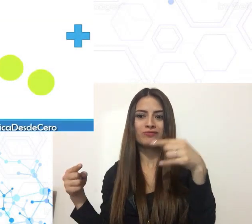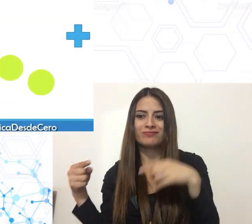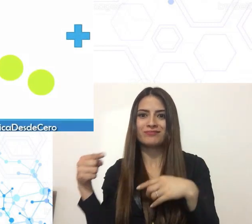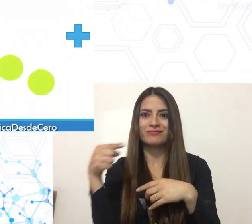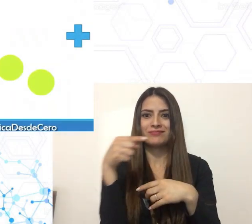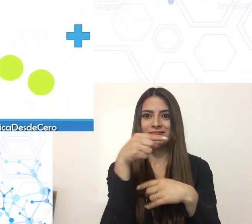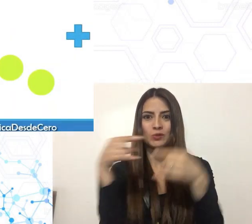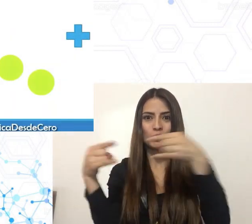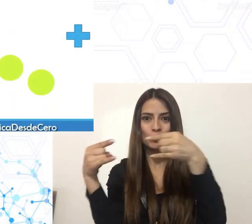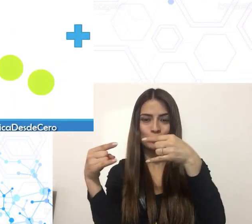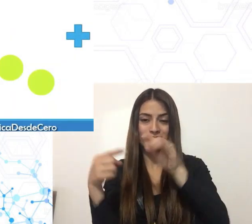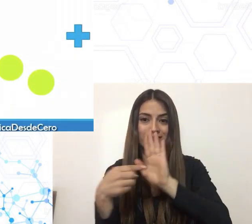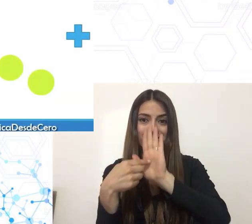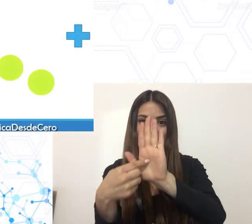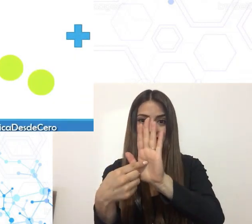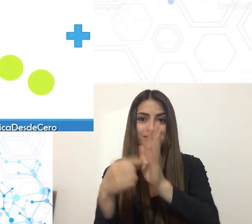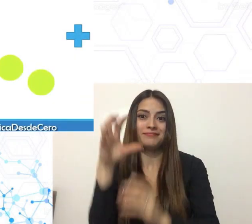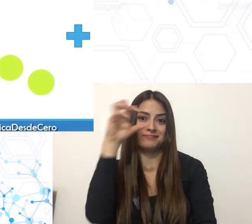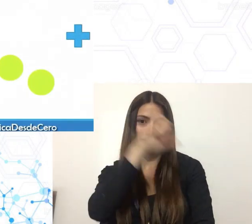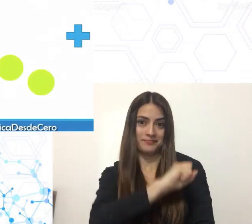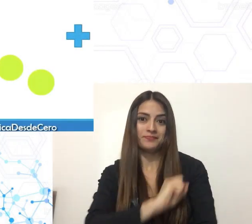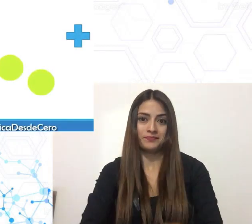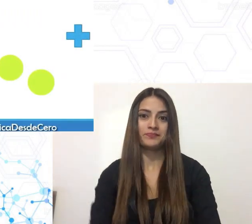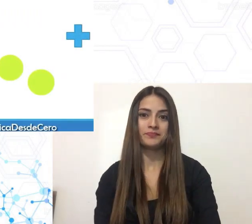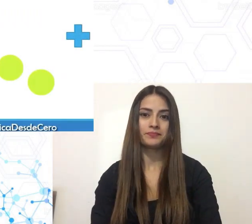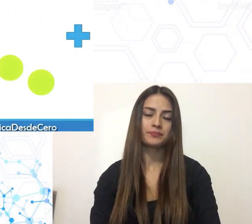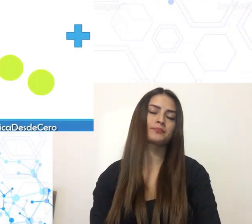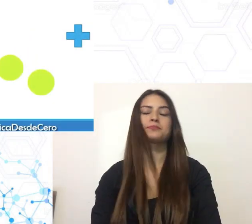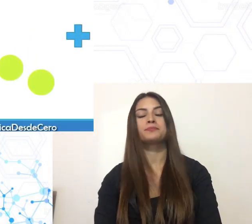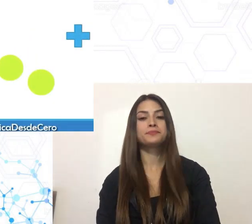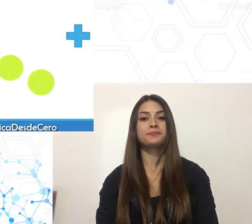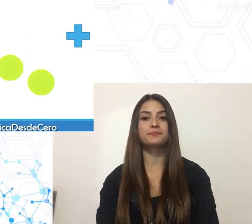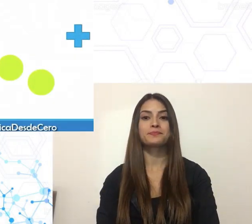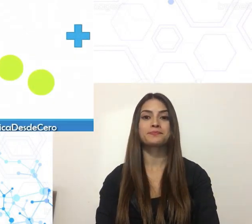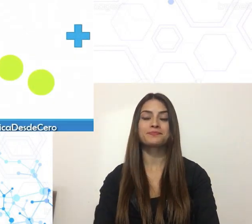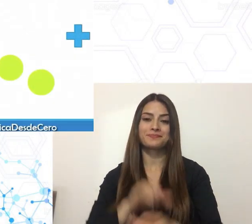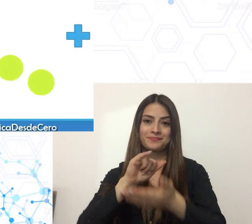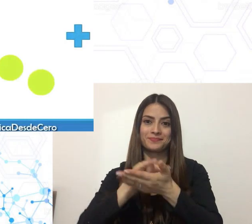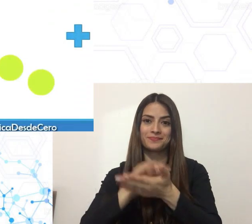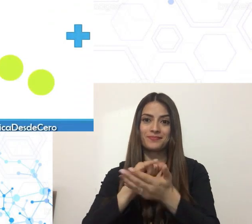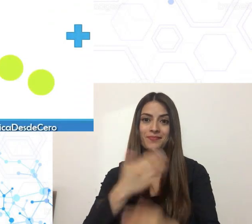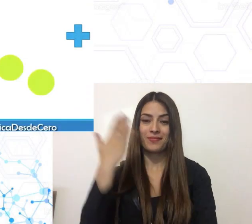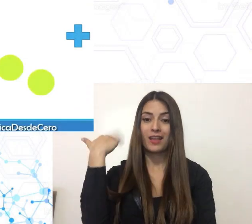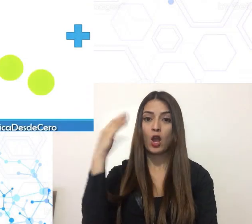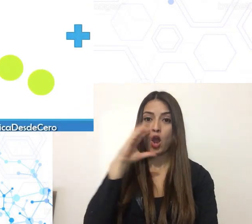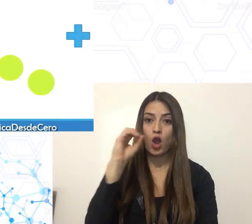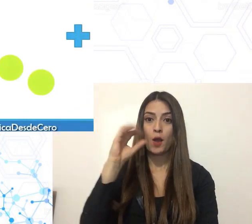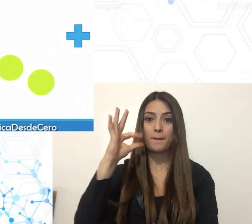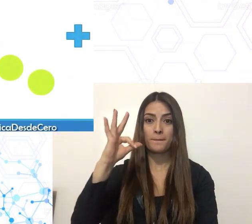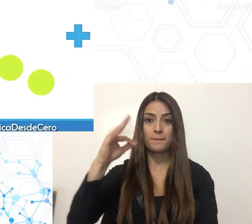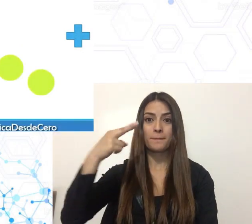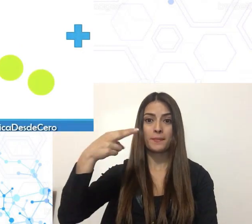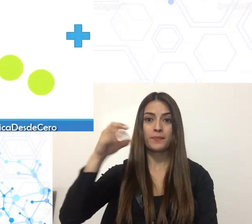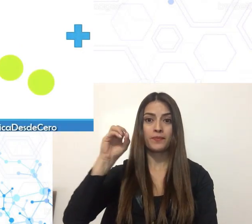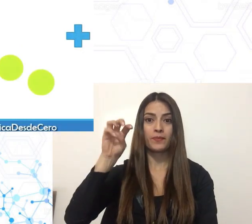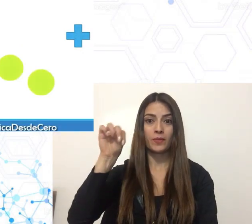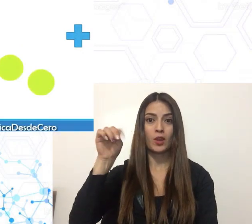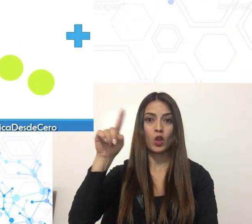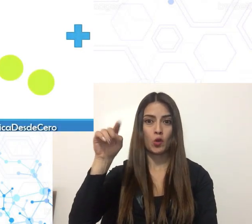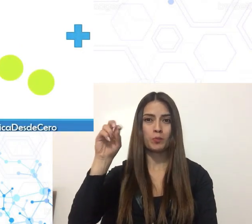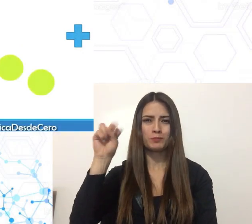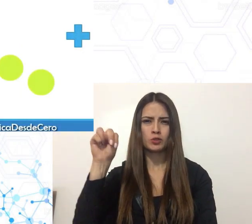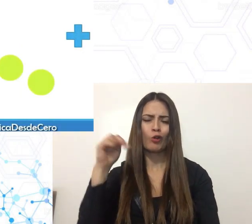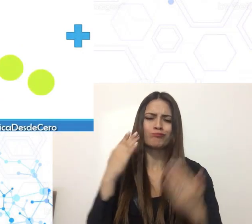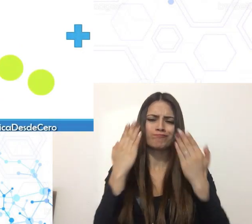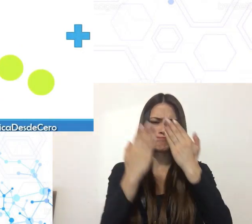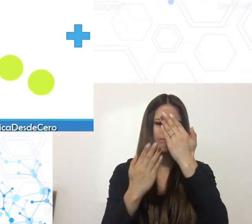cargas de diferentes signos se atraen entre sí, como lo puedo observar aquí en el experimento. Bien,